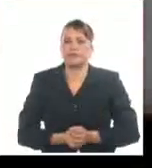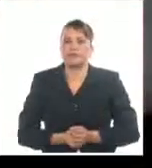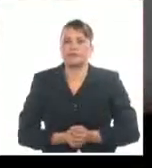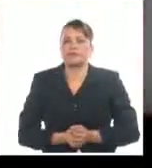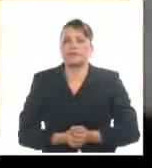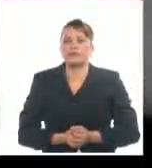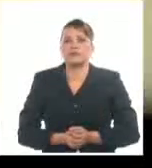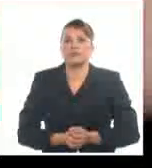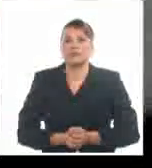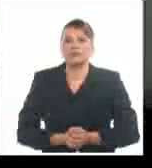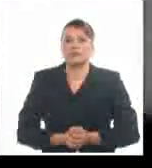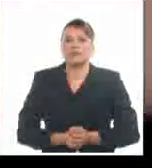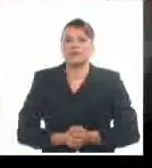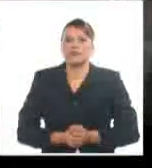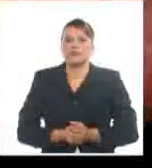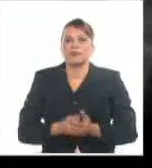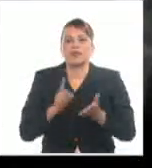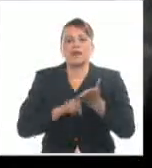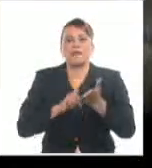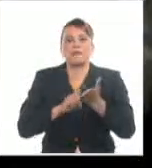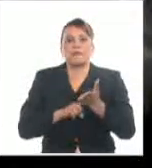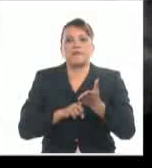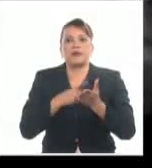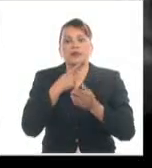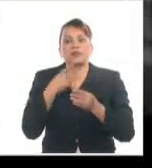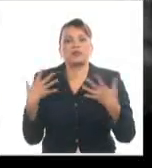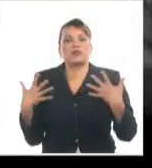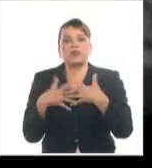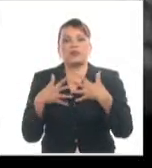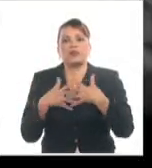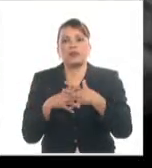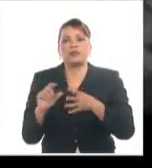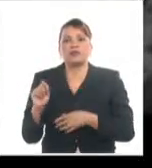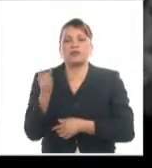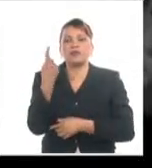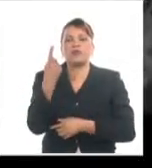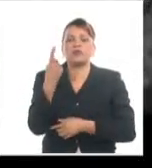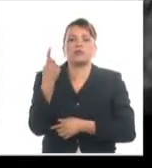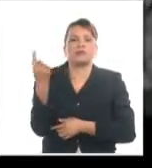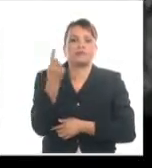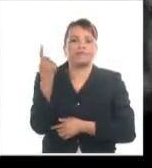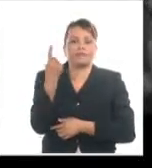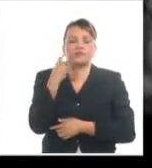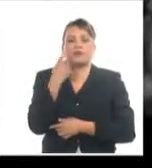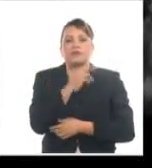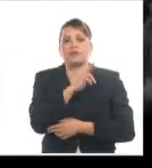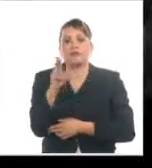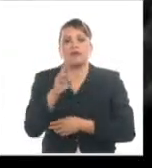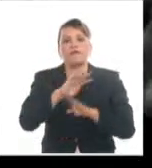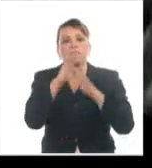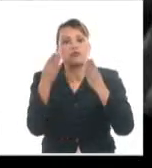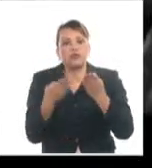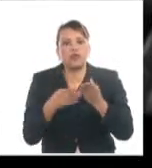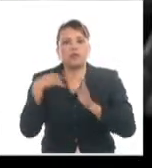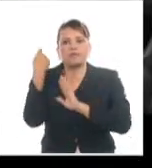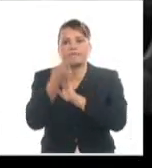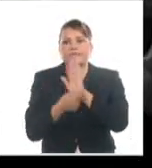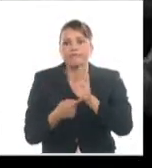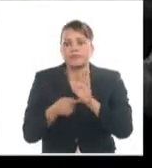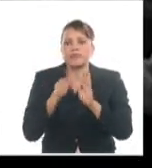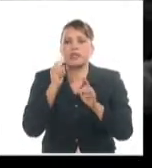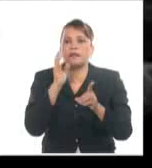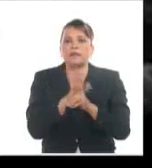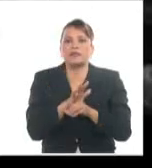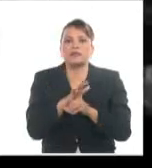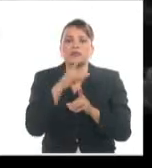hidalguía, padre, destierro, unidad, una sola revolución, son esencias que definen la impronta del iniciador de las